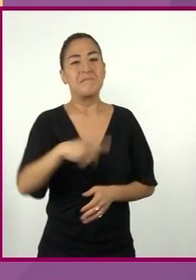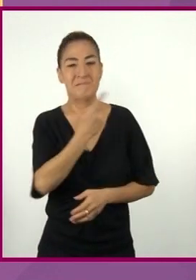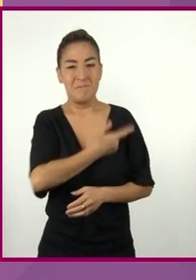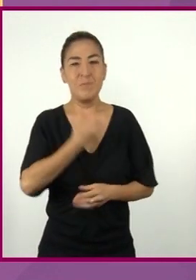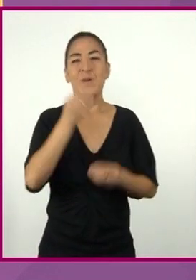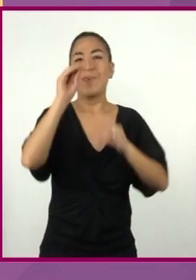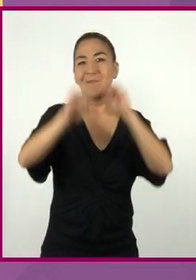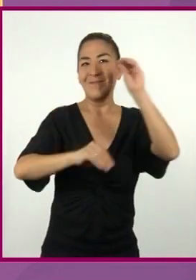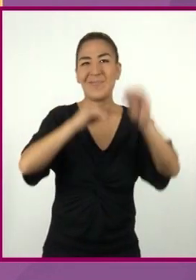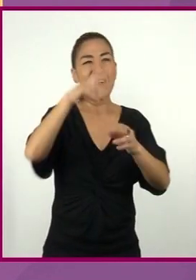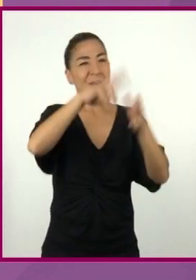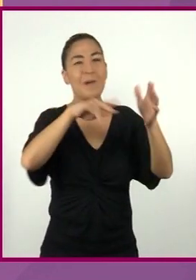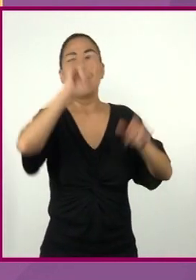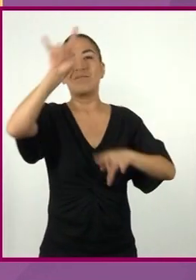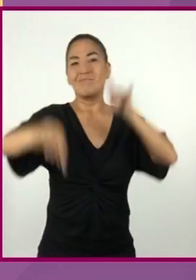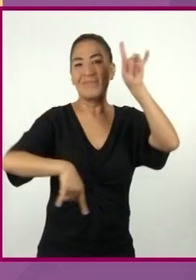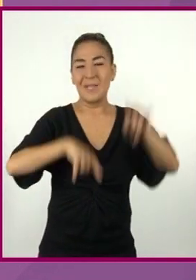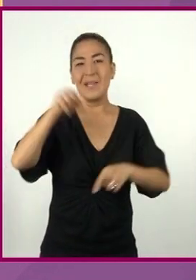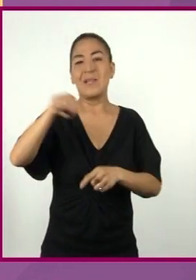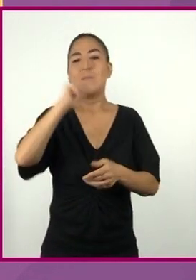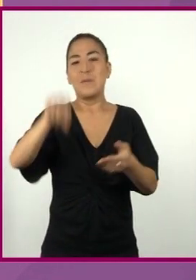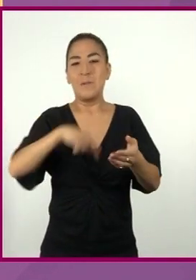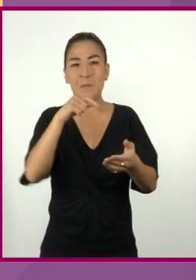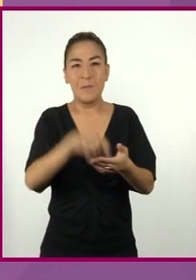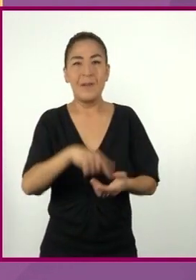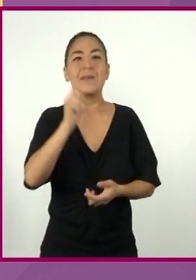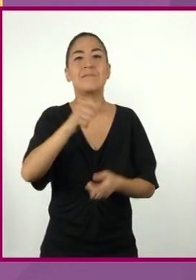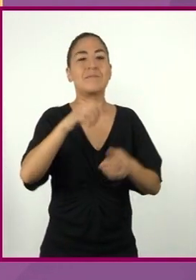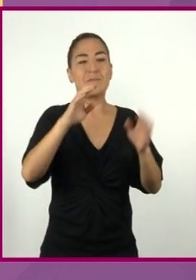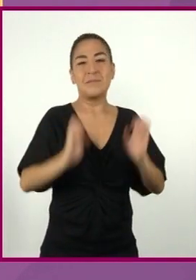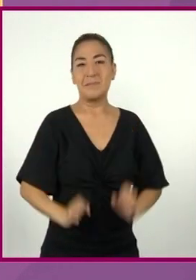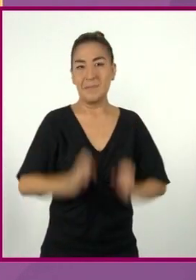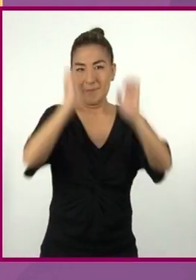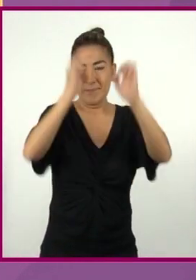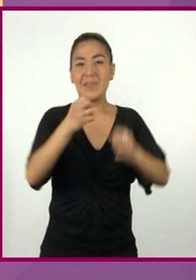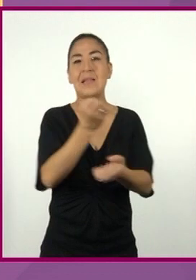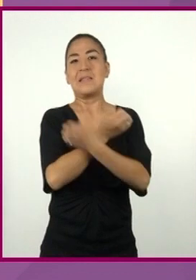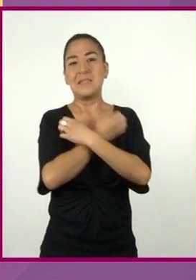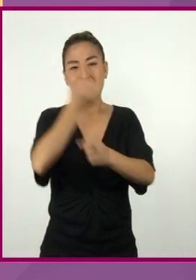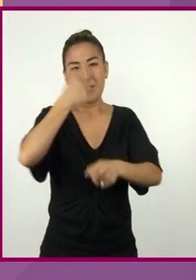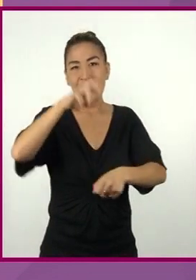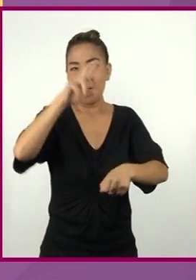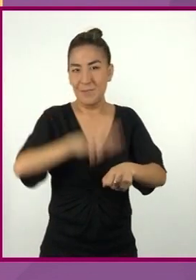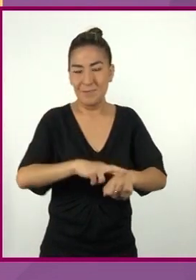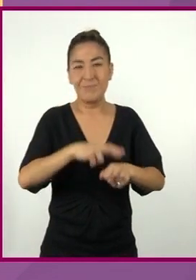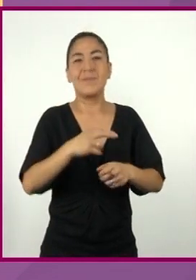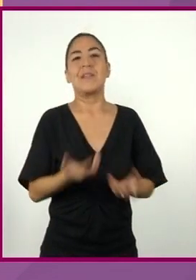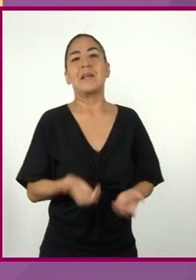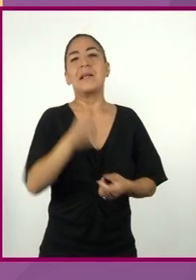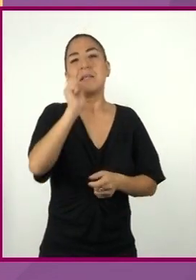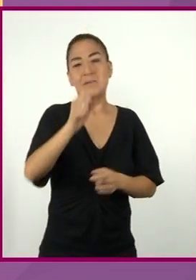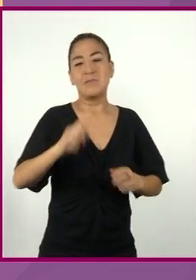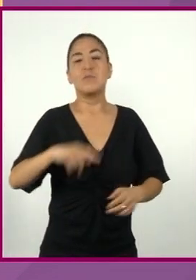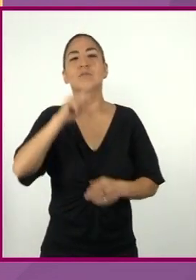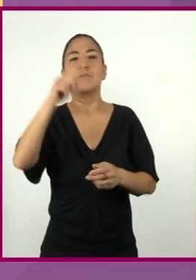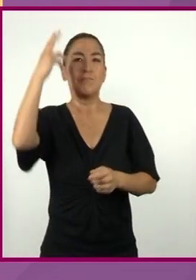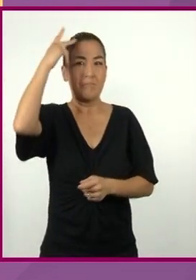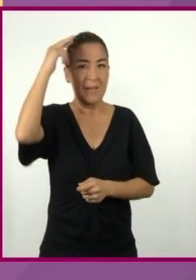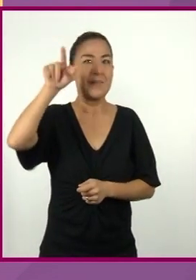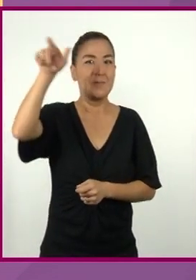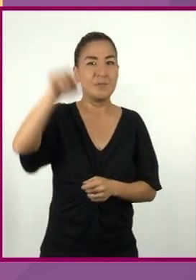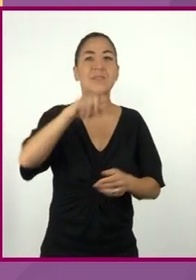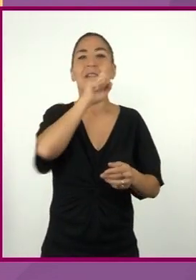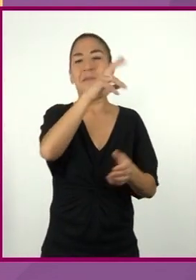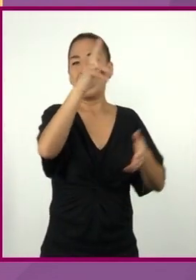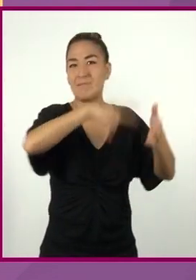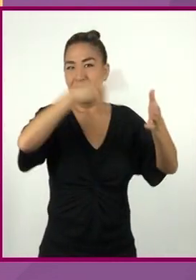de México, como Palacio Nacional, el edificio de la Secretaría de Educación Pública y el Palacio de Bellas Artes,